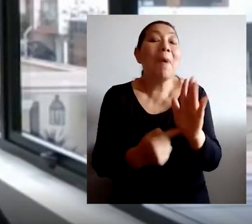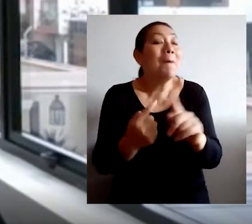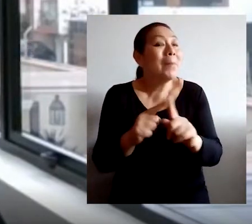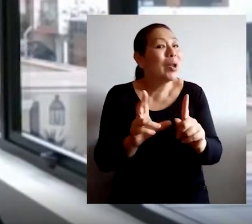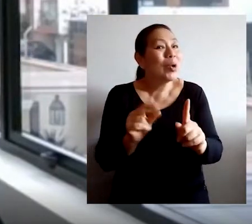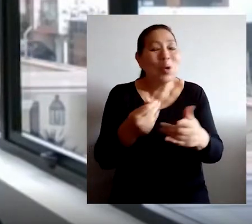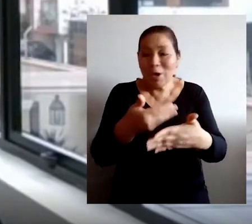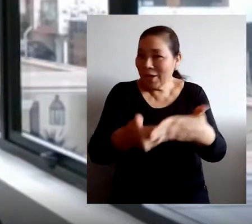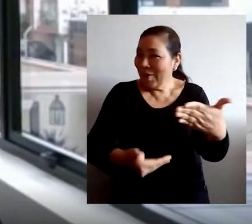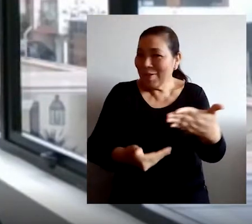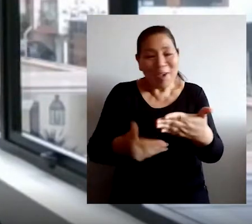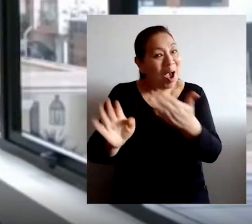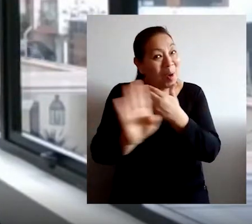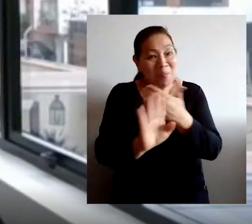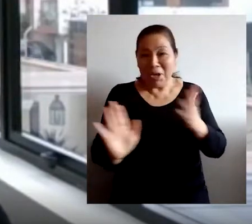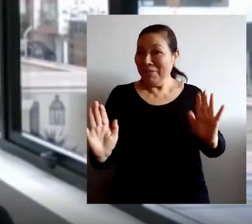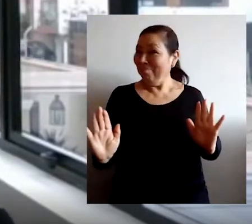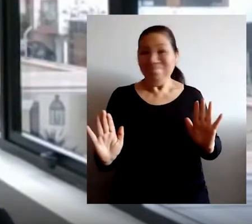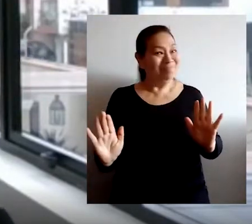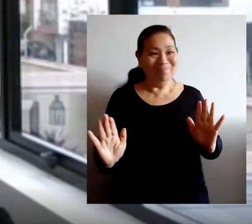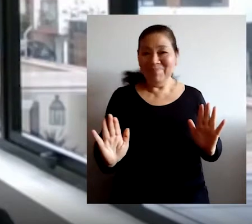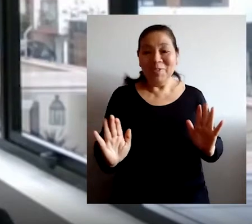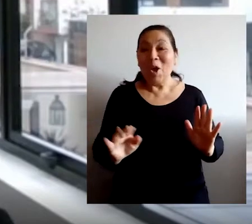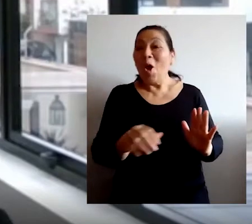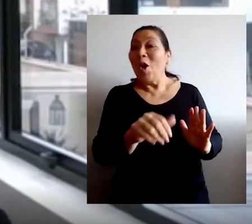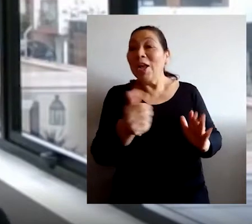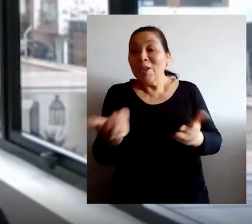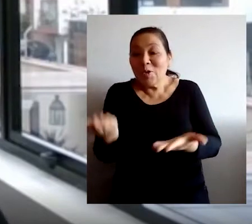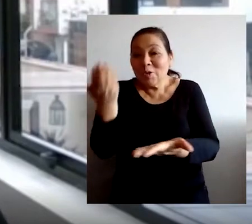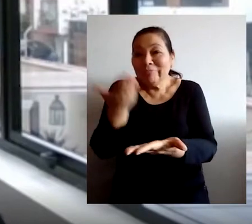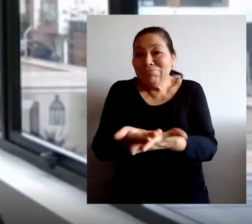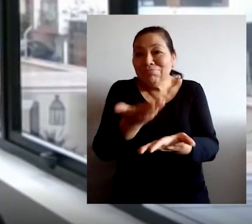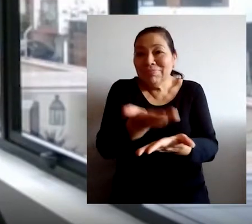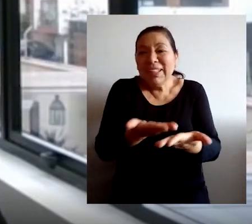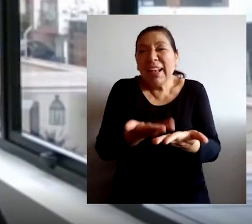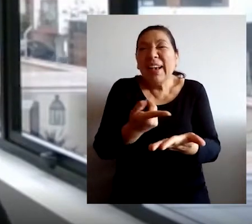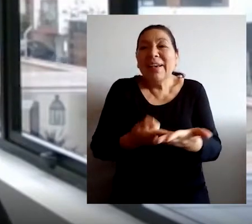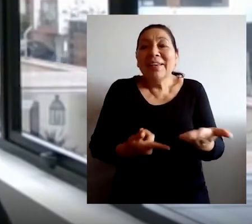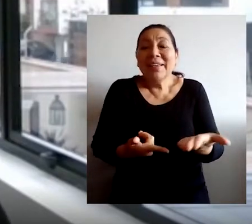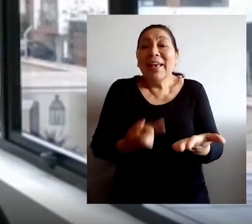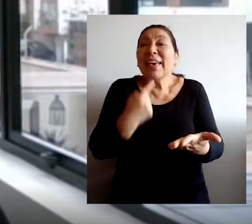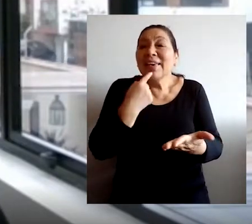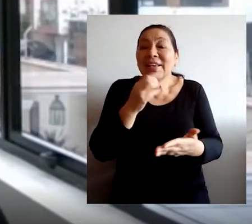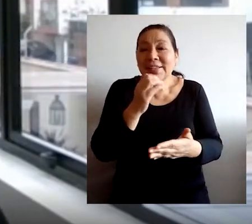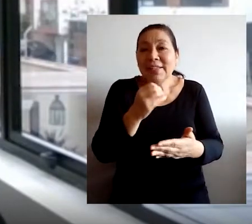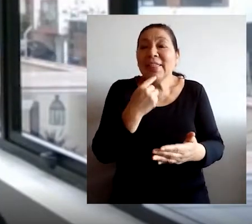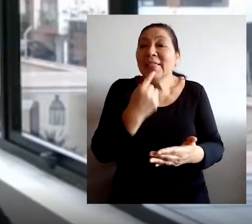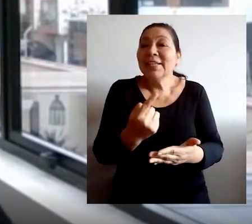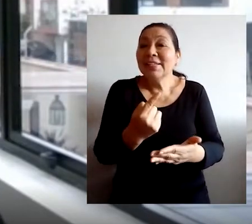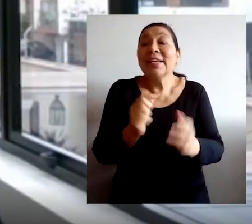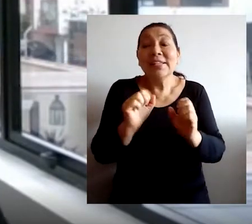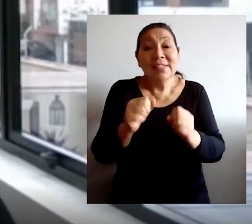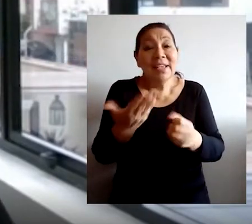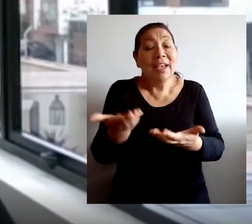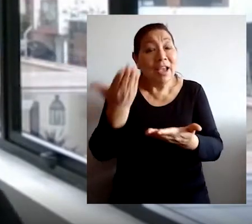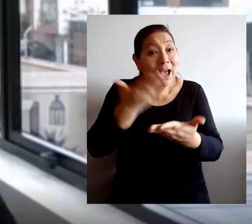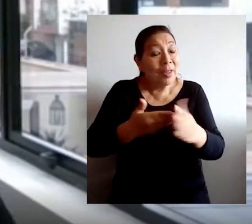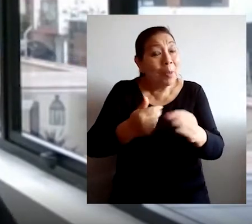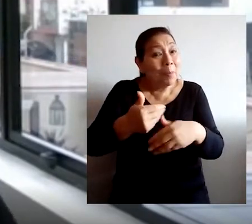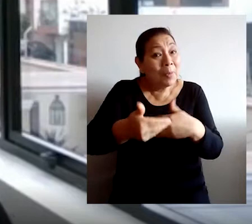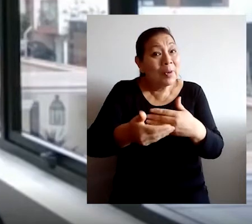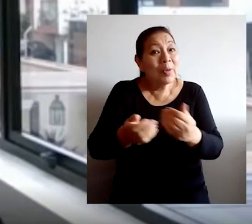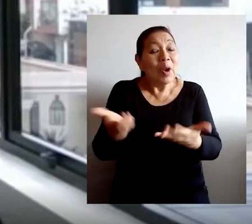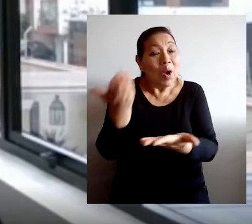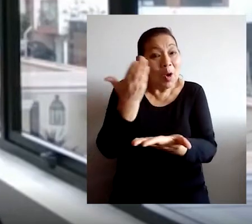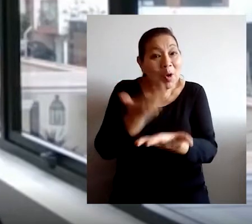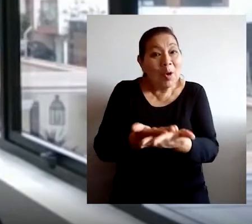pero no en el expediente de amparo, fíjese qué curioso, sino en los acompañados. Entonces, mi tesis es lo siguiente, si hay actividad procesal